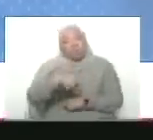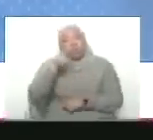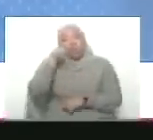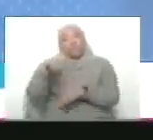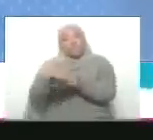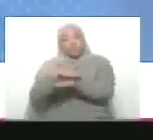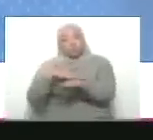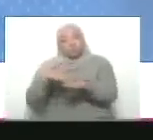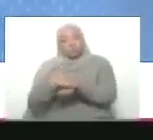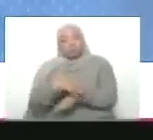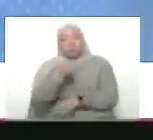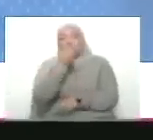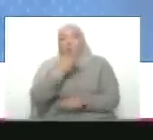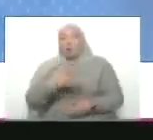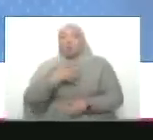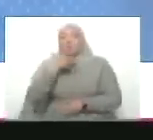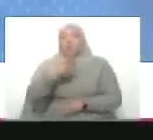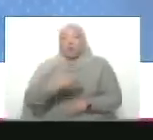a los